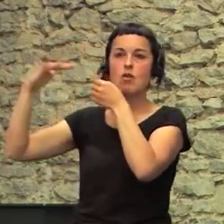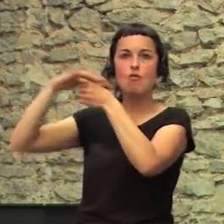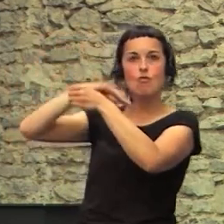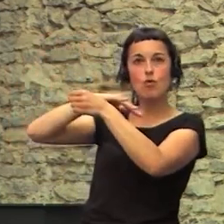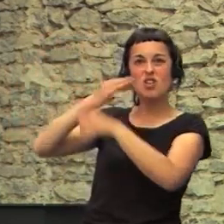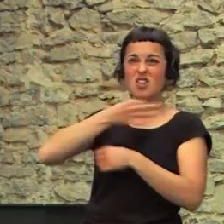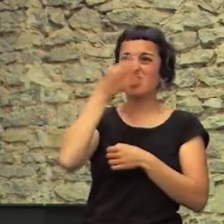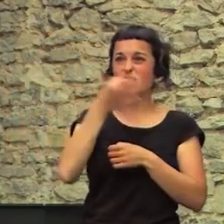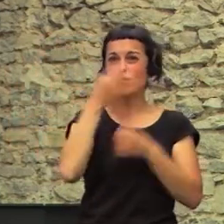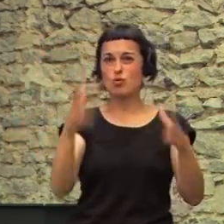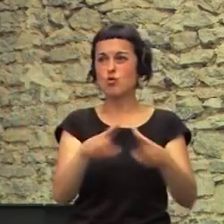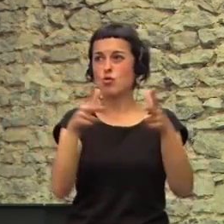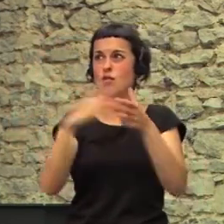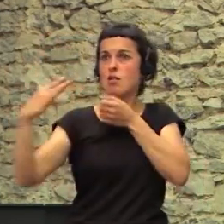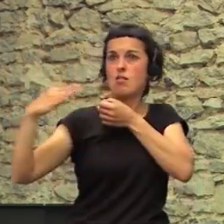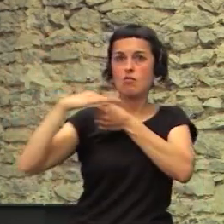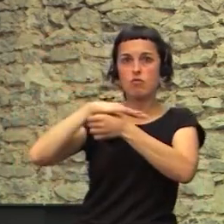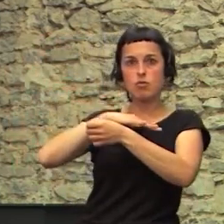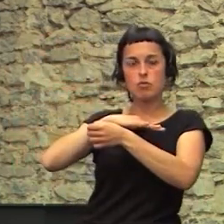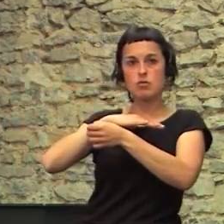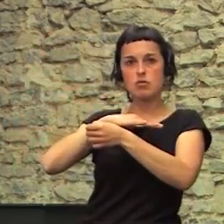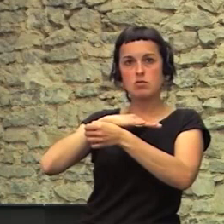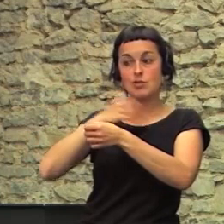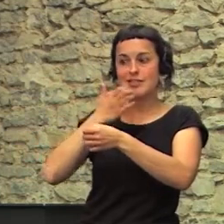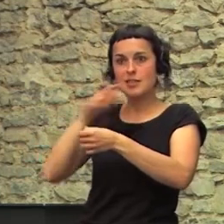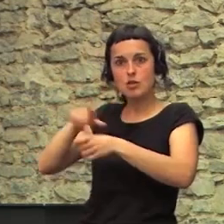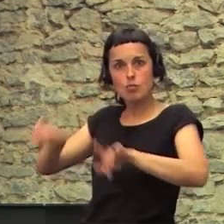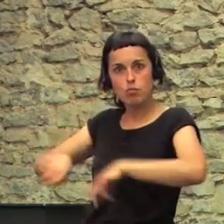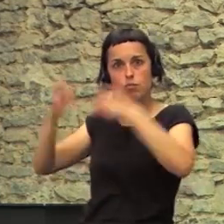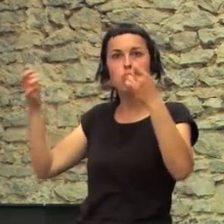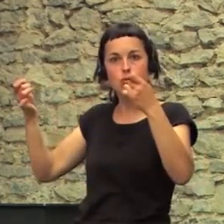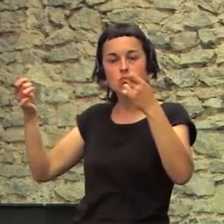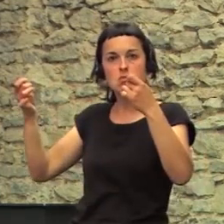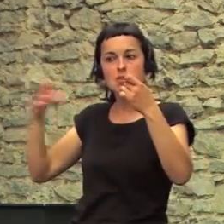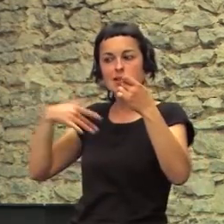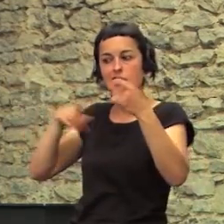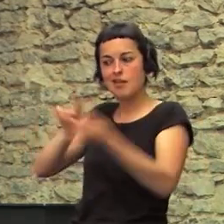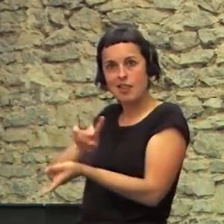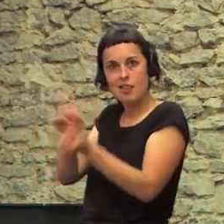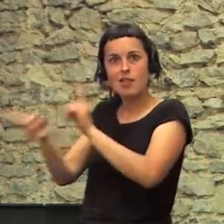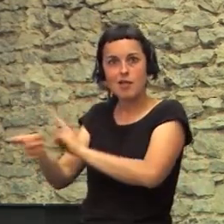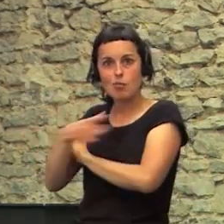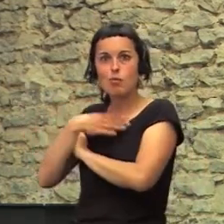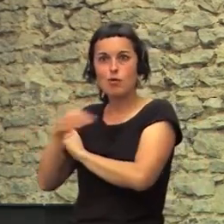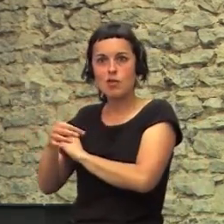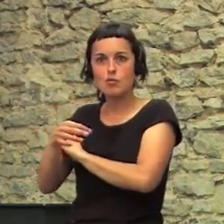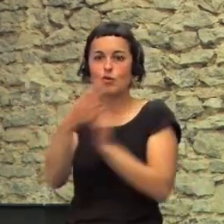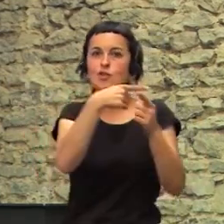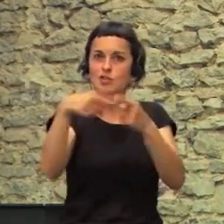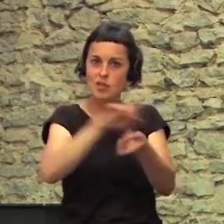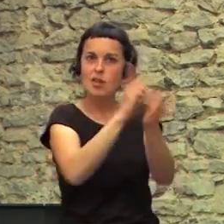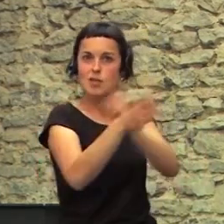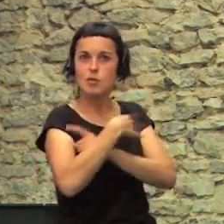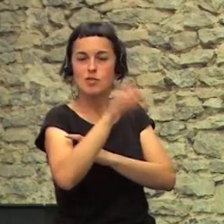discurso social, ¿no? Pues ahí teníamos mucho potencial para cambiarlo. Y entonces, claro, empiezas a